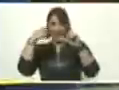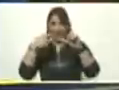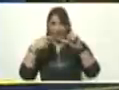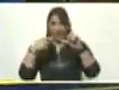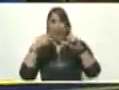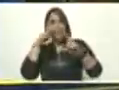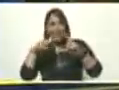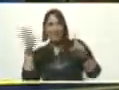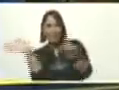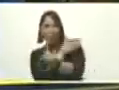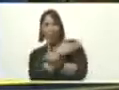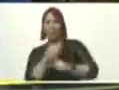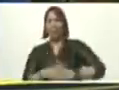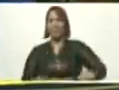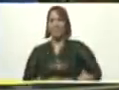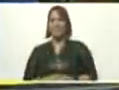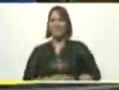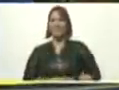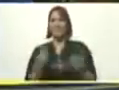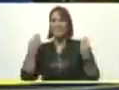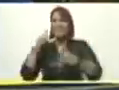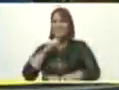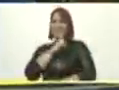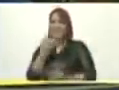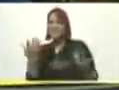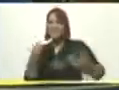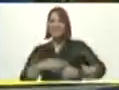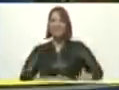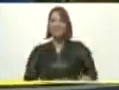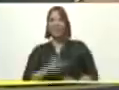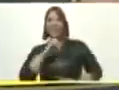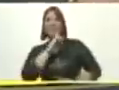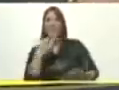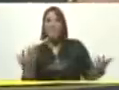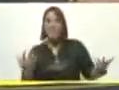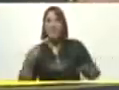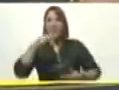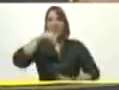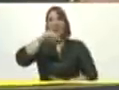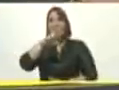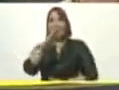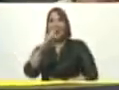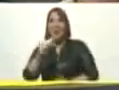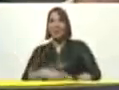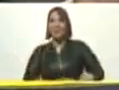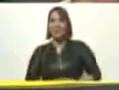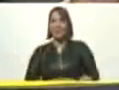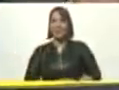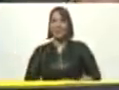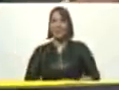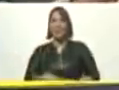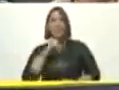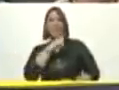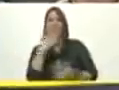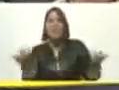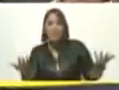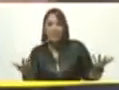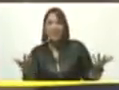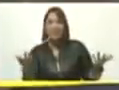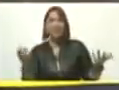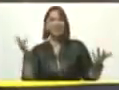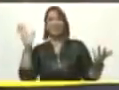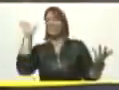ahorita cómo se llama Marc Anthony Cómo se llama Marc Anthony Cómo se llama Marc Anthony Cómo se llama Marc Anthony